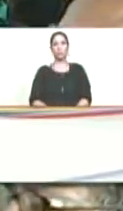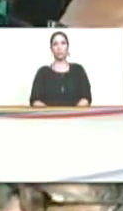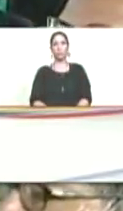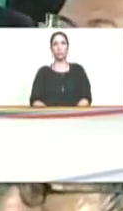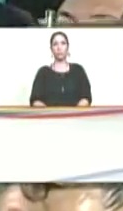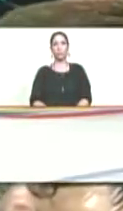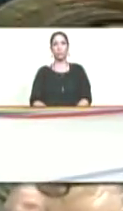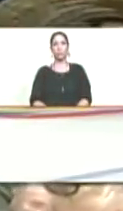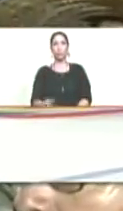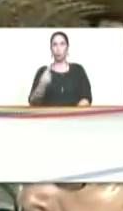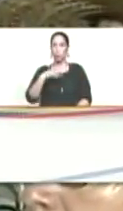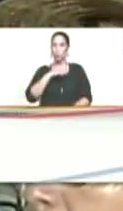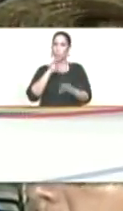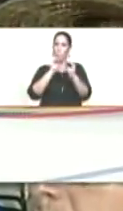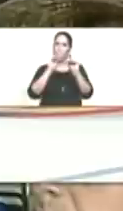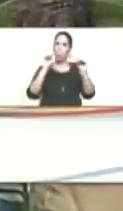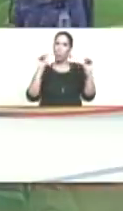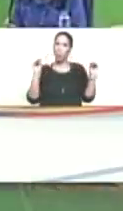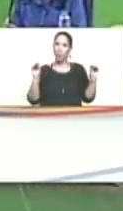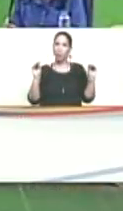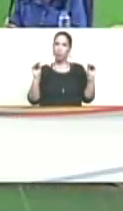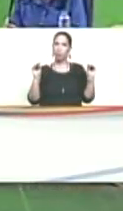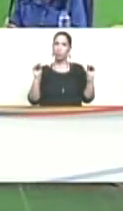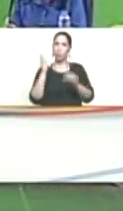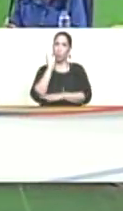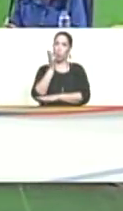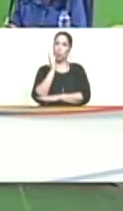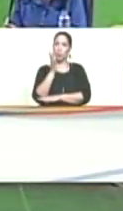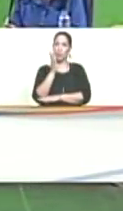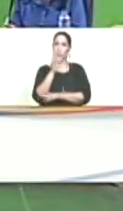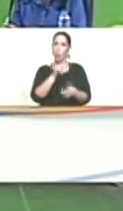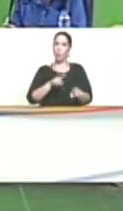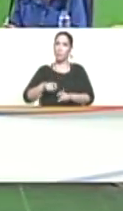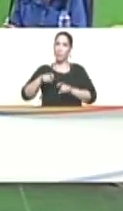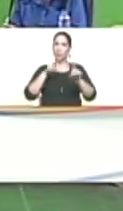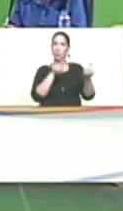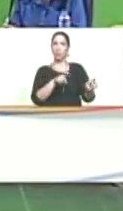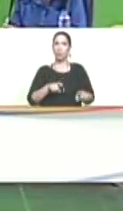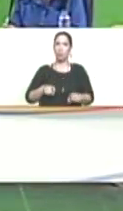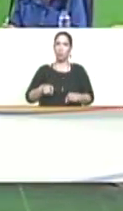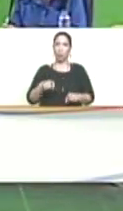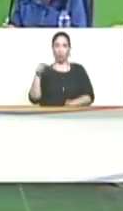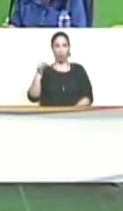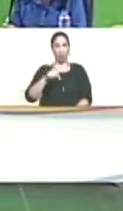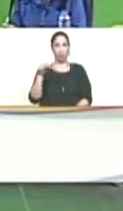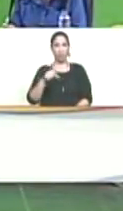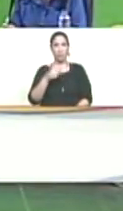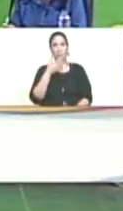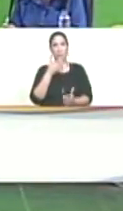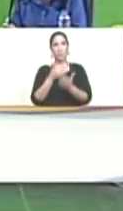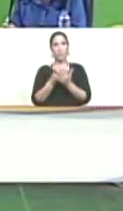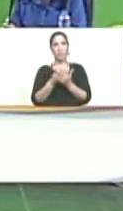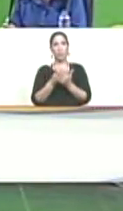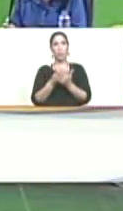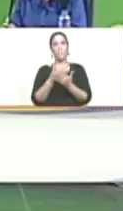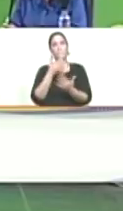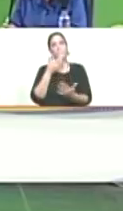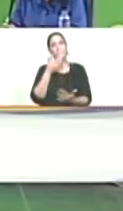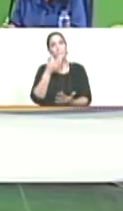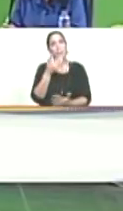Así como estamos convocando este congreso campesino, desde aquí les pido permiso,